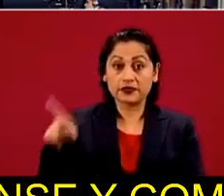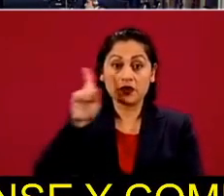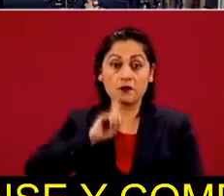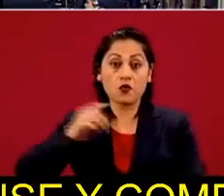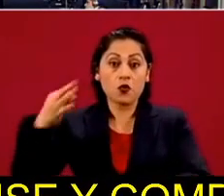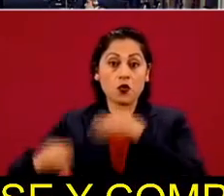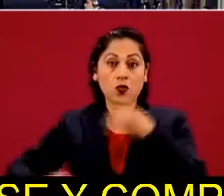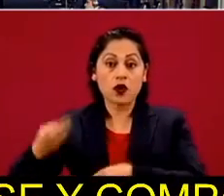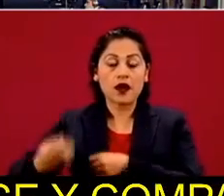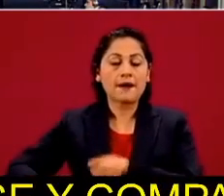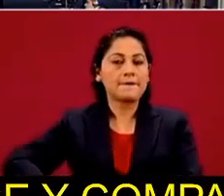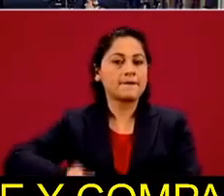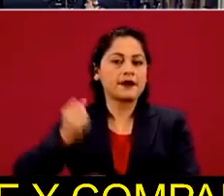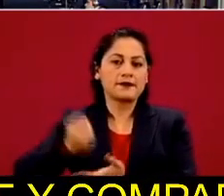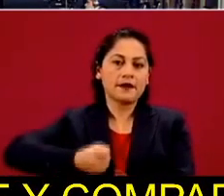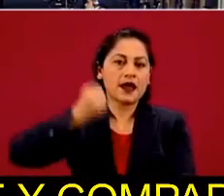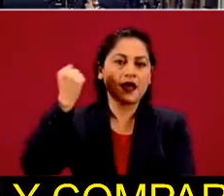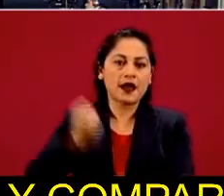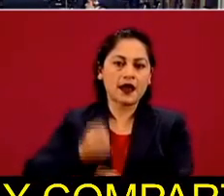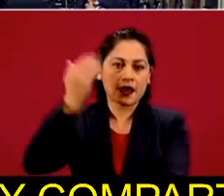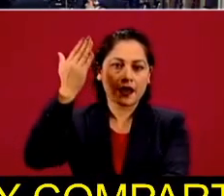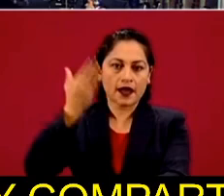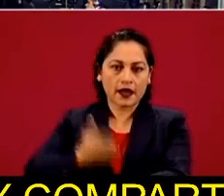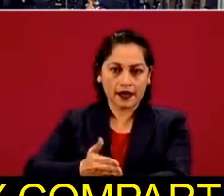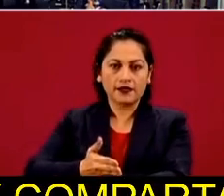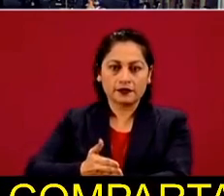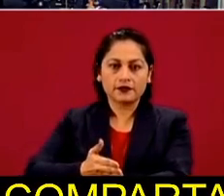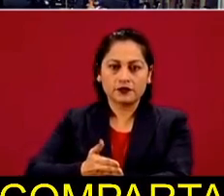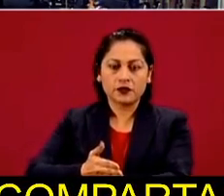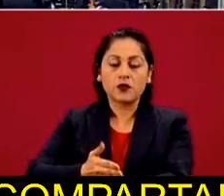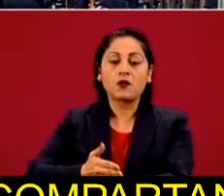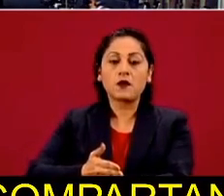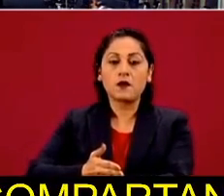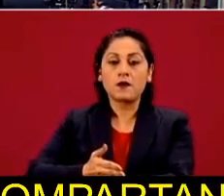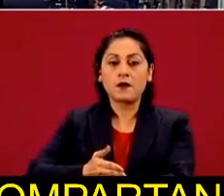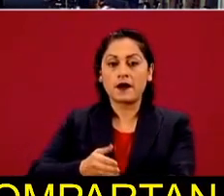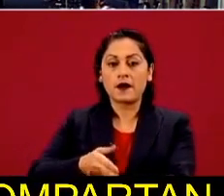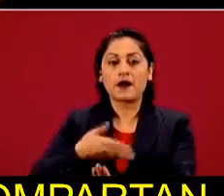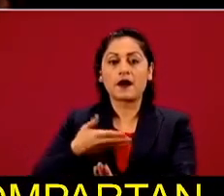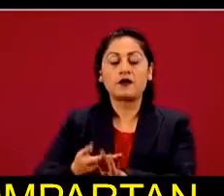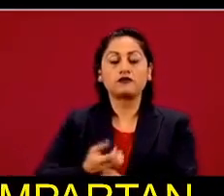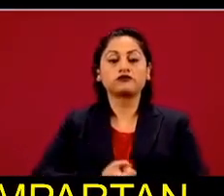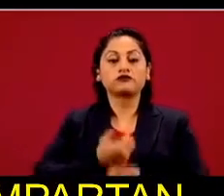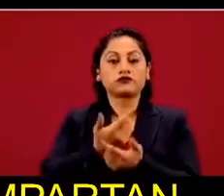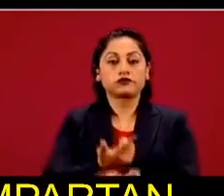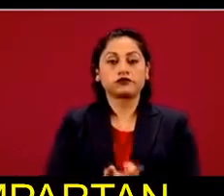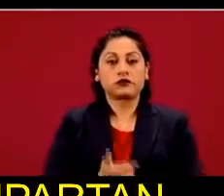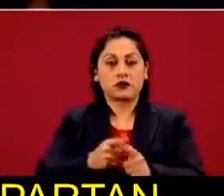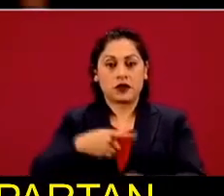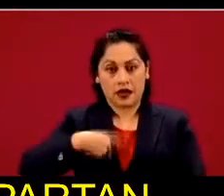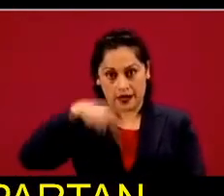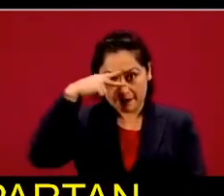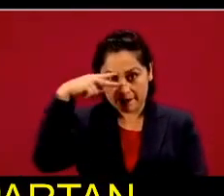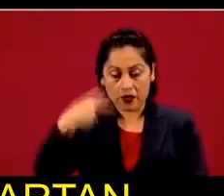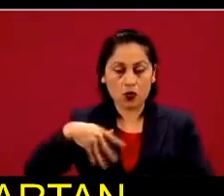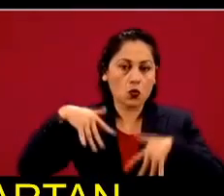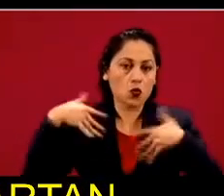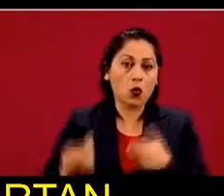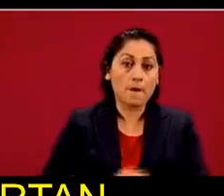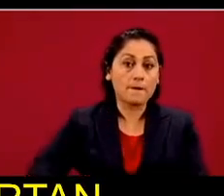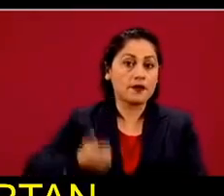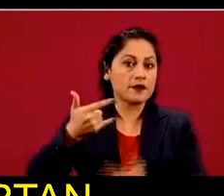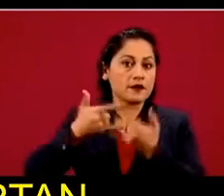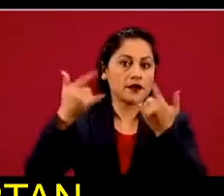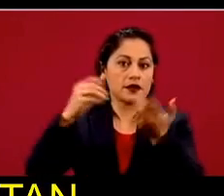sentencia condenatoria por un delito cometido en contra de la libertad de expresión en México, un hecho histórico. El